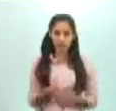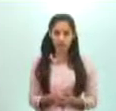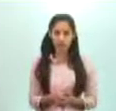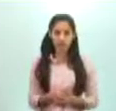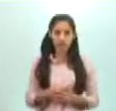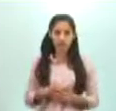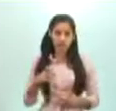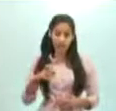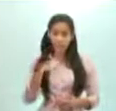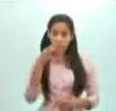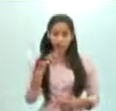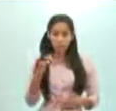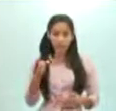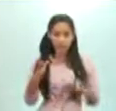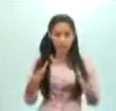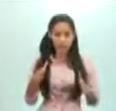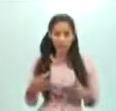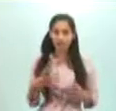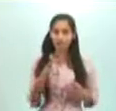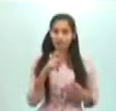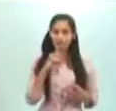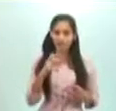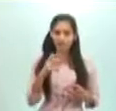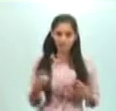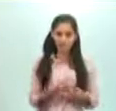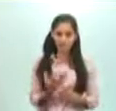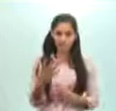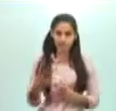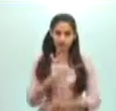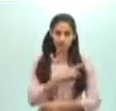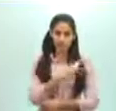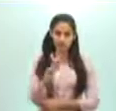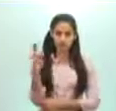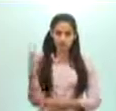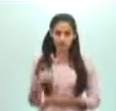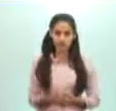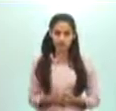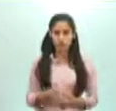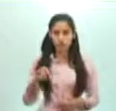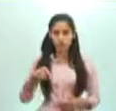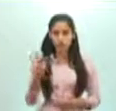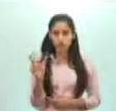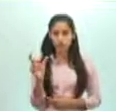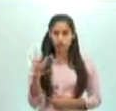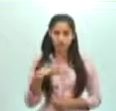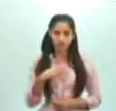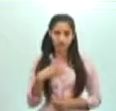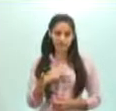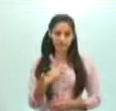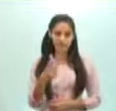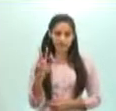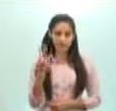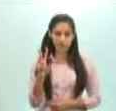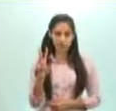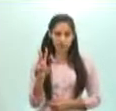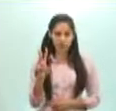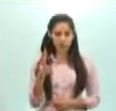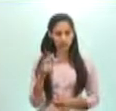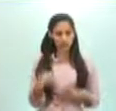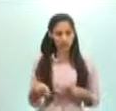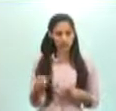que fue una época de gran efervescencia revolucionaria. Ahora bien, esta palabra tiene dos acepciones